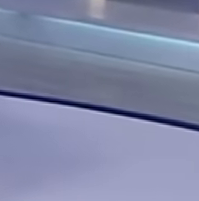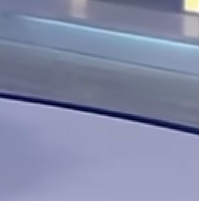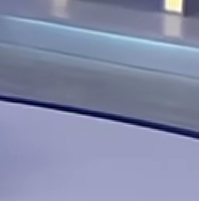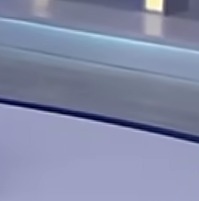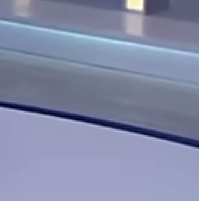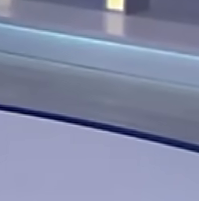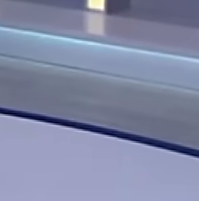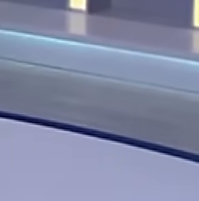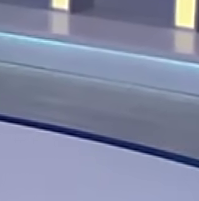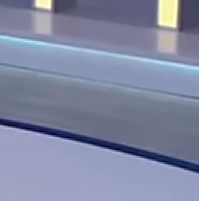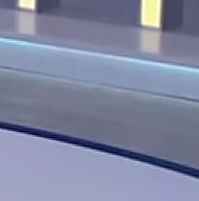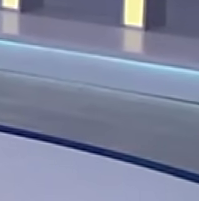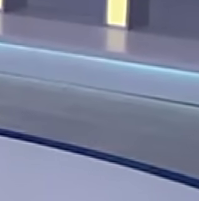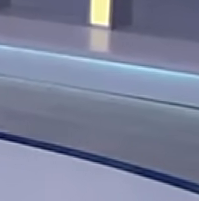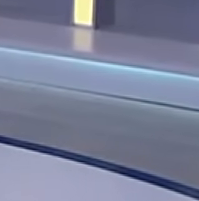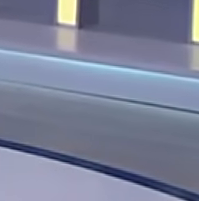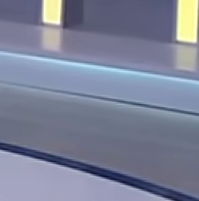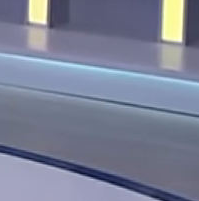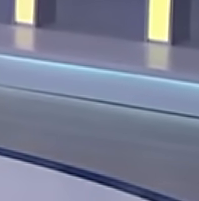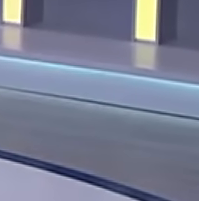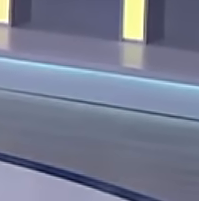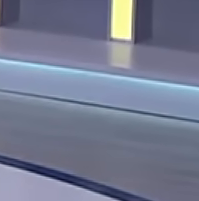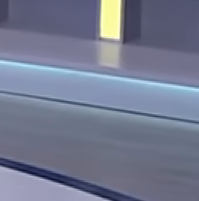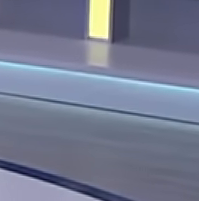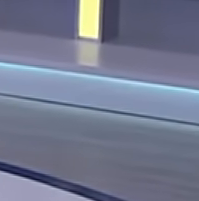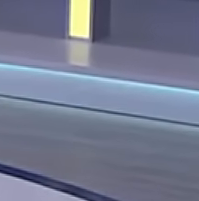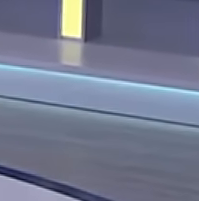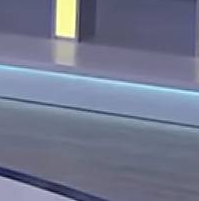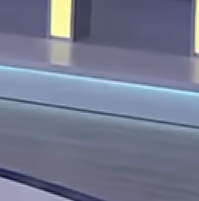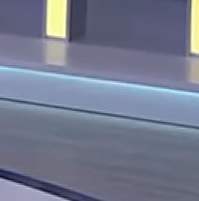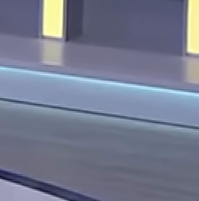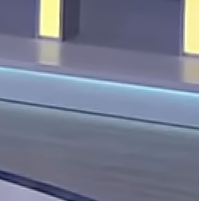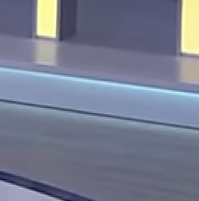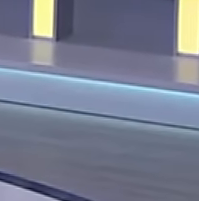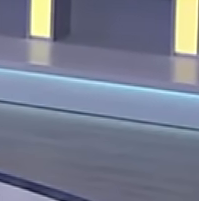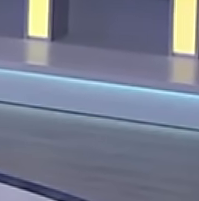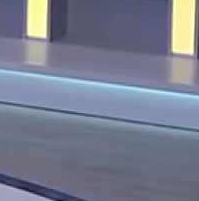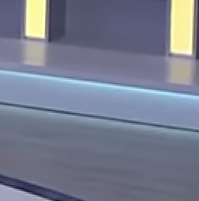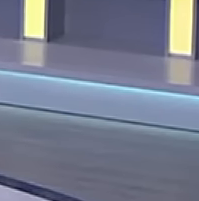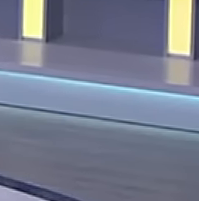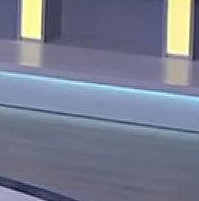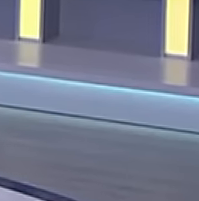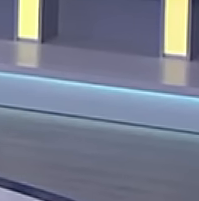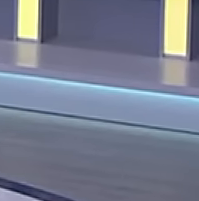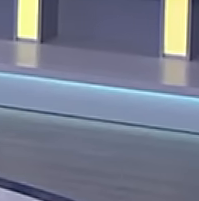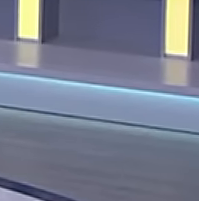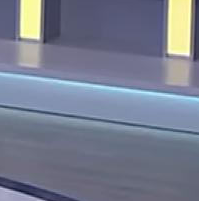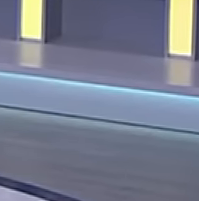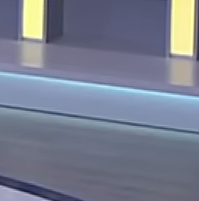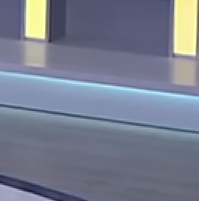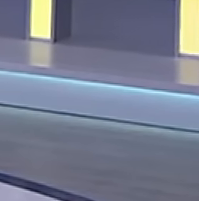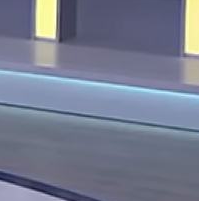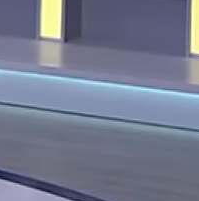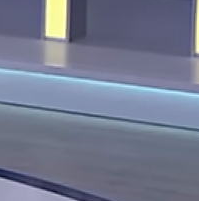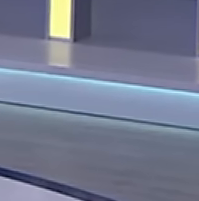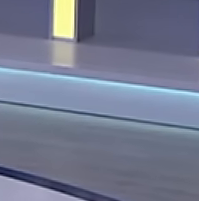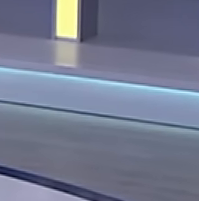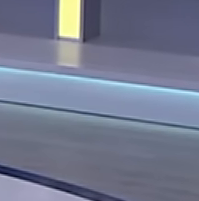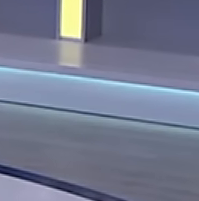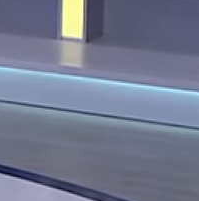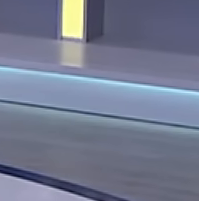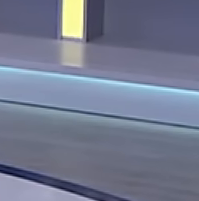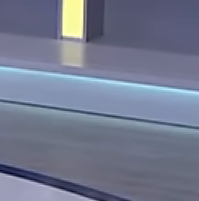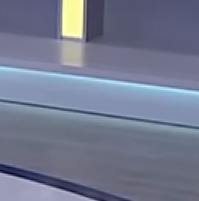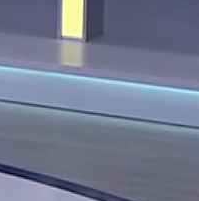Lamentablemente también los conductores lo hacen, pues manejan con la ley del sabido, ¿no? Exacto. A las bravas se meten en donde no deben